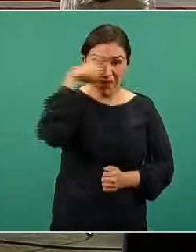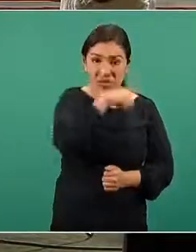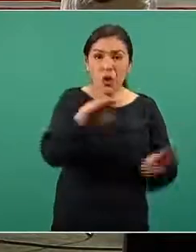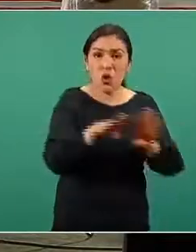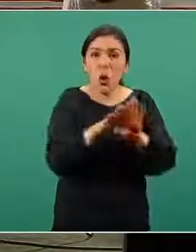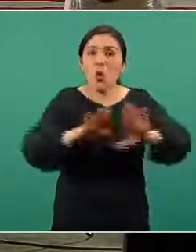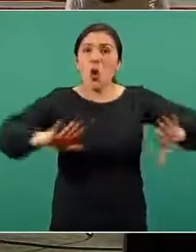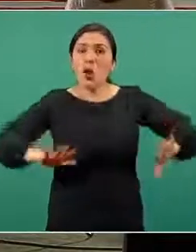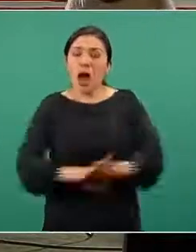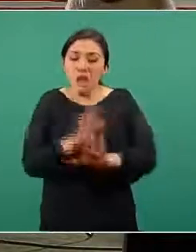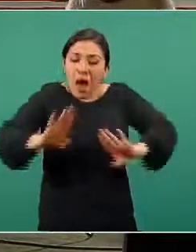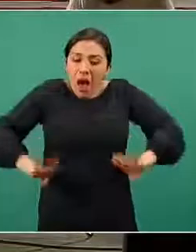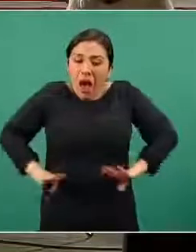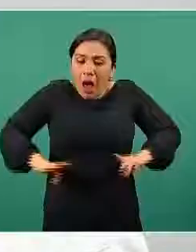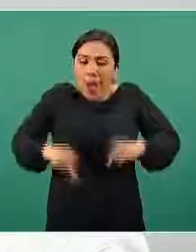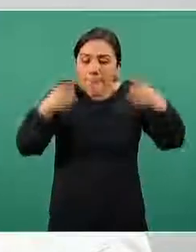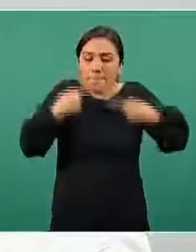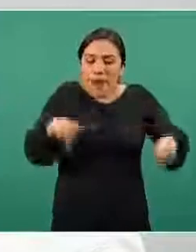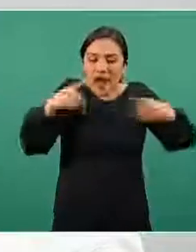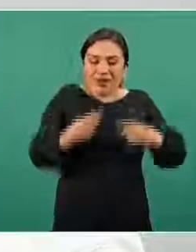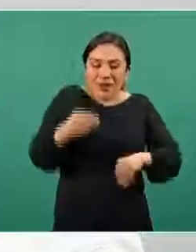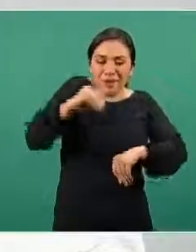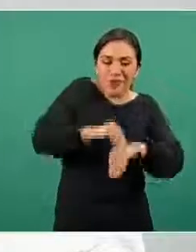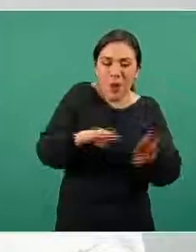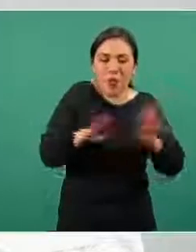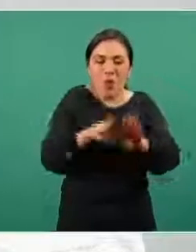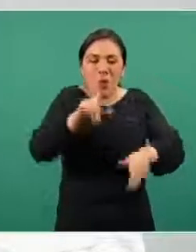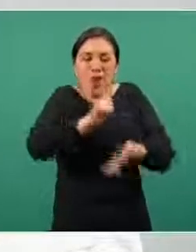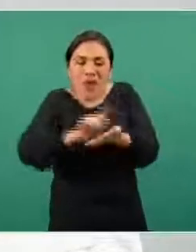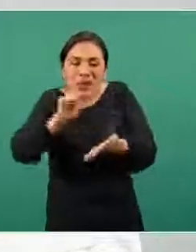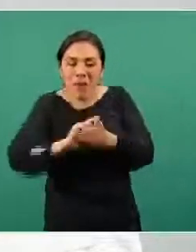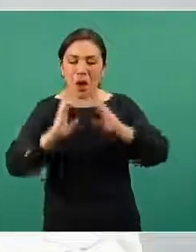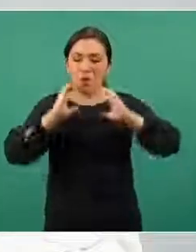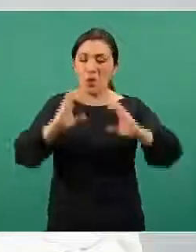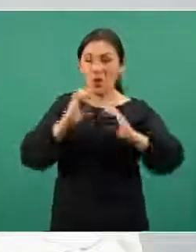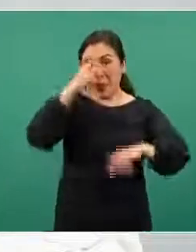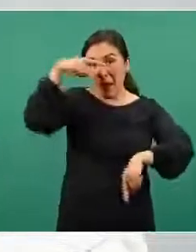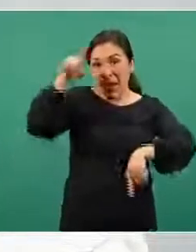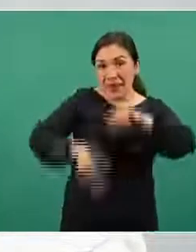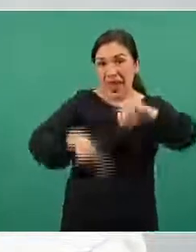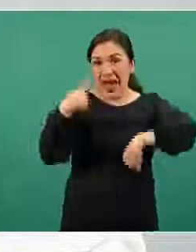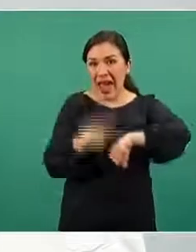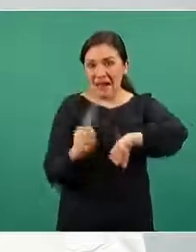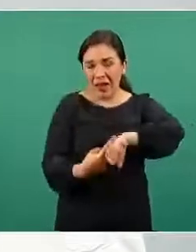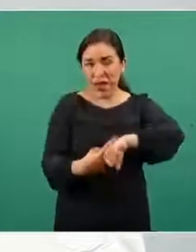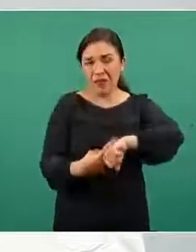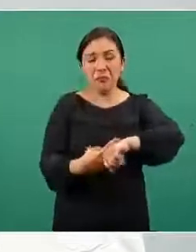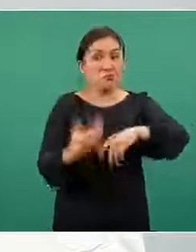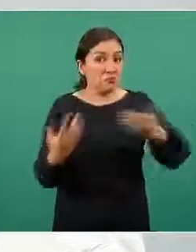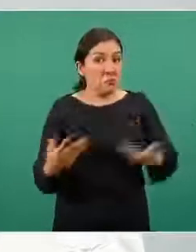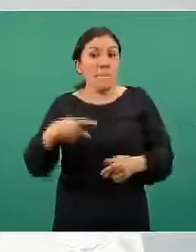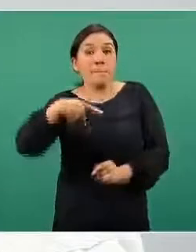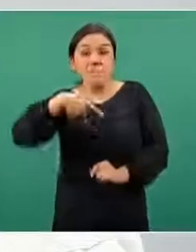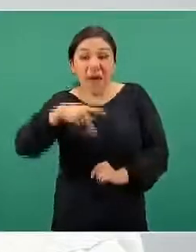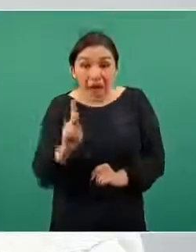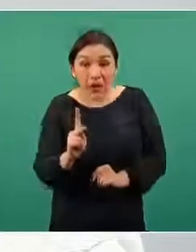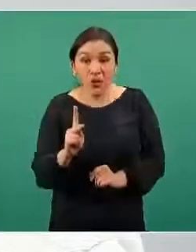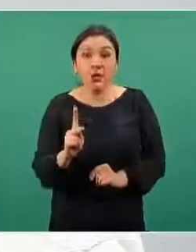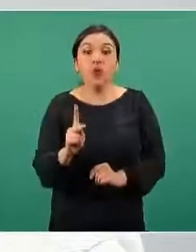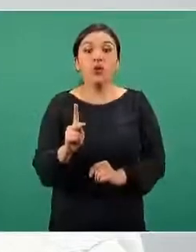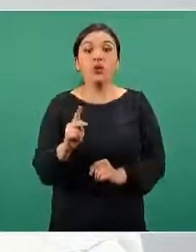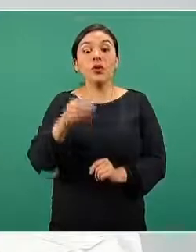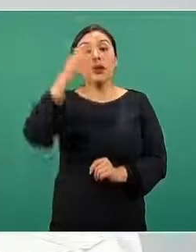modificar la conducta en términos de higiene preventiva y de medicina preventiva. Sin embargo,